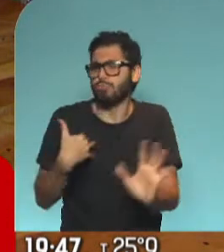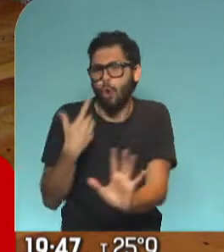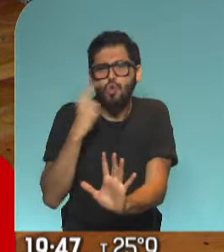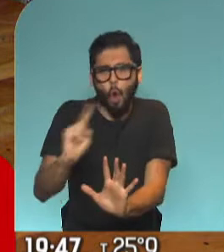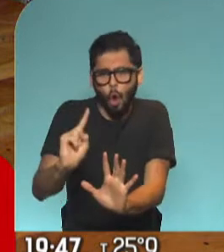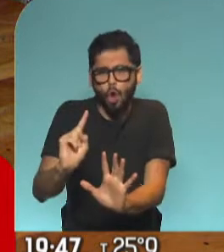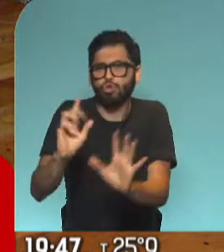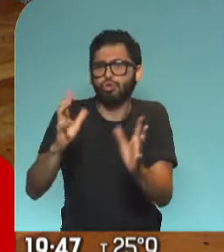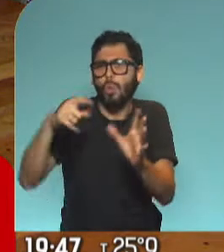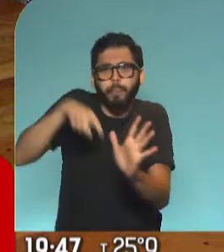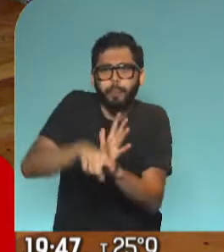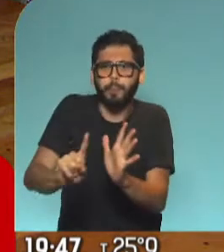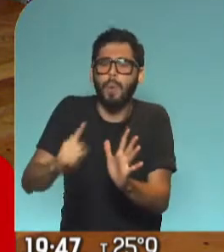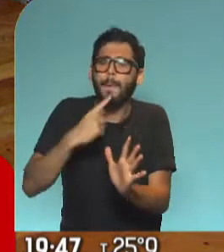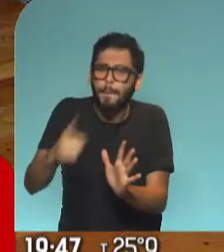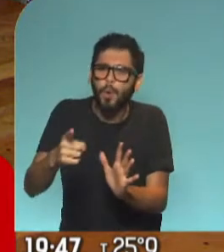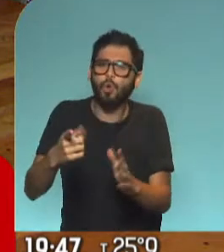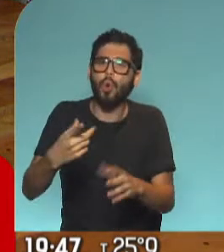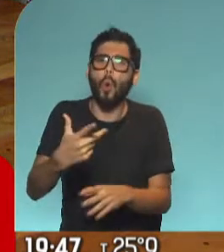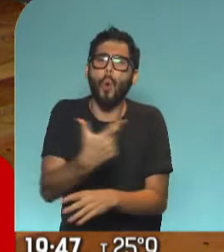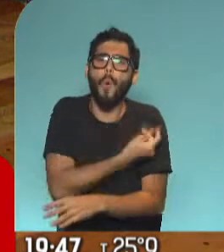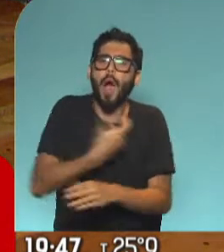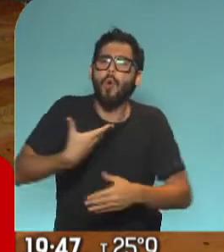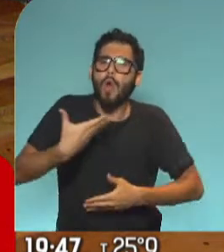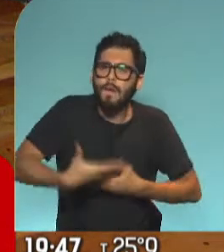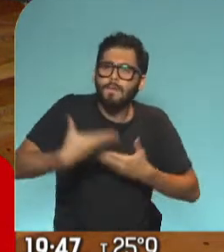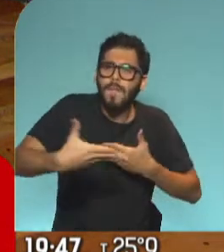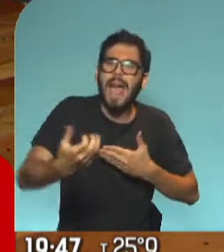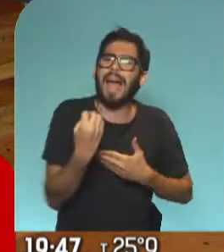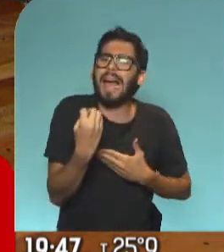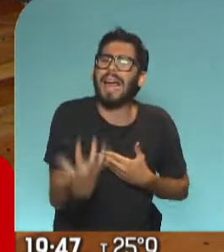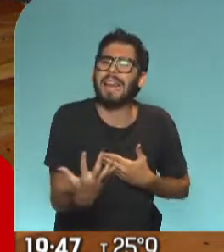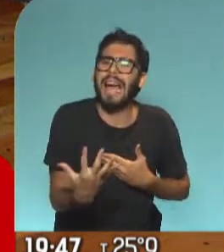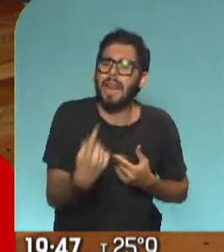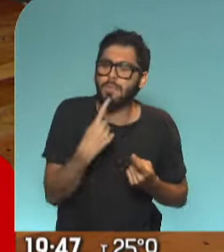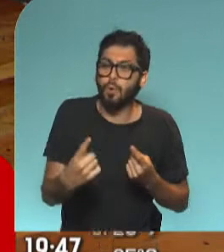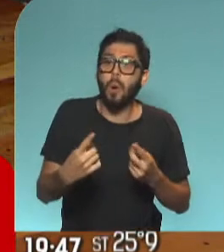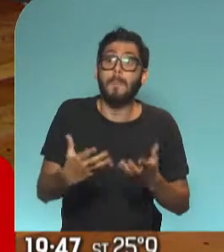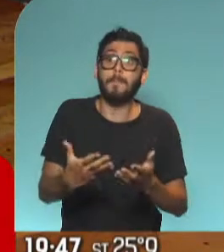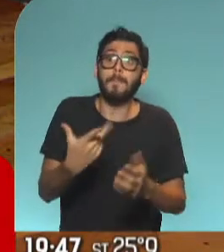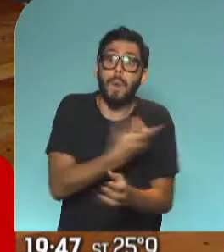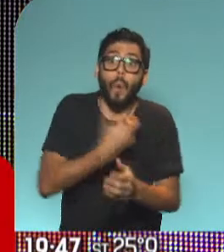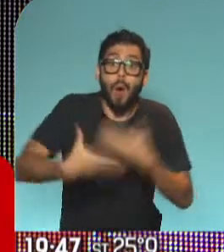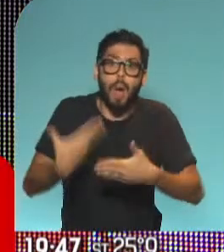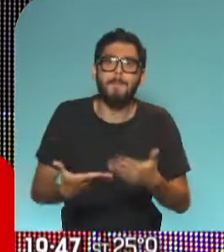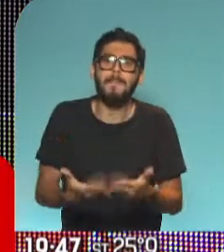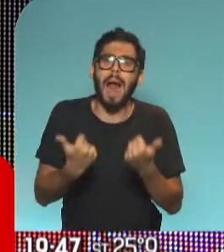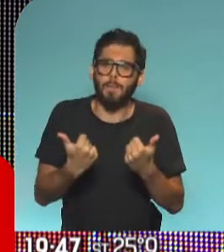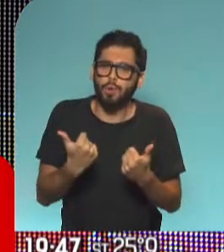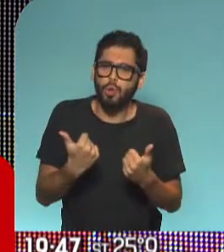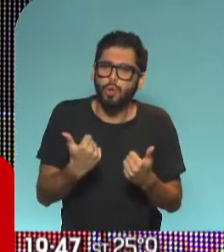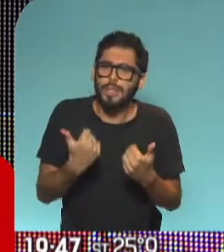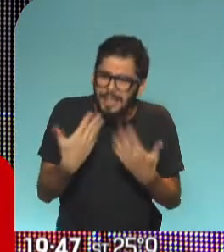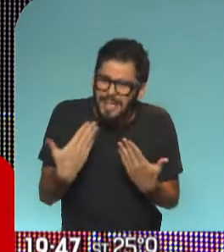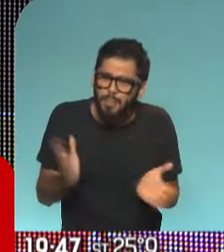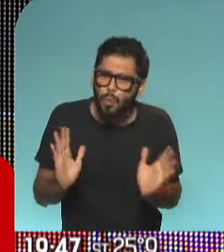¿se vacuna a buen ritmo? ¿No se podría vacunar más? Es cierto que los laboratorios del mundo no han podido cumplir